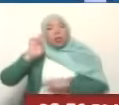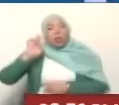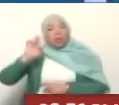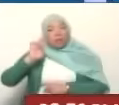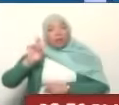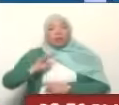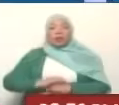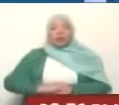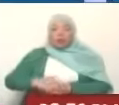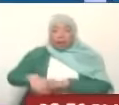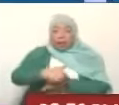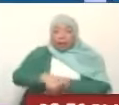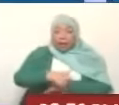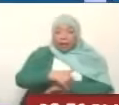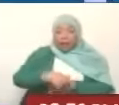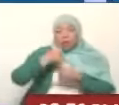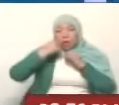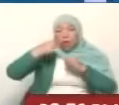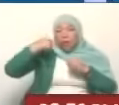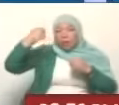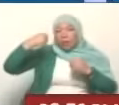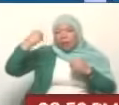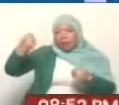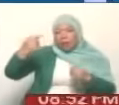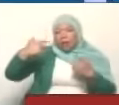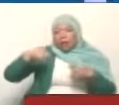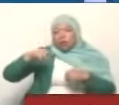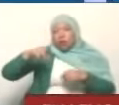calles, medios y paredes. Y me dijo,